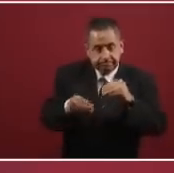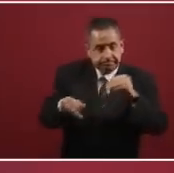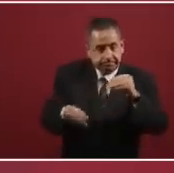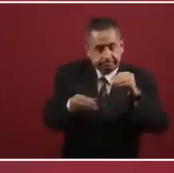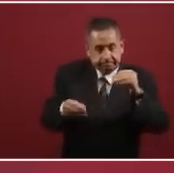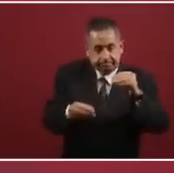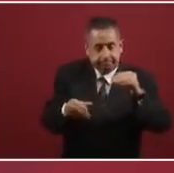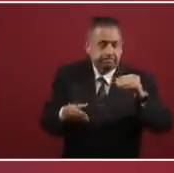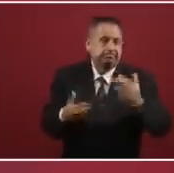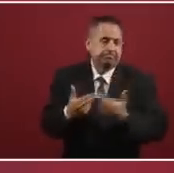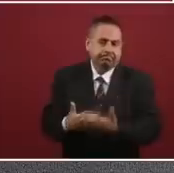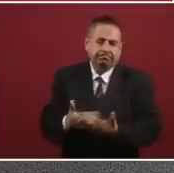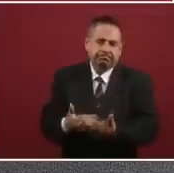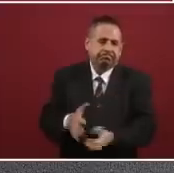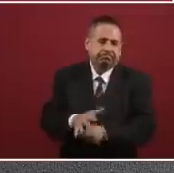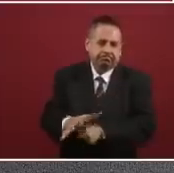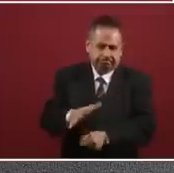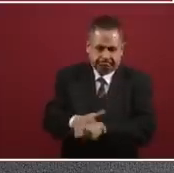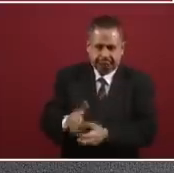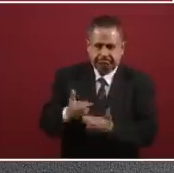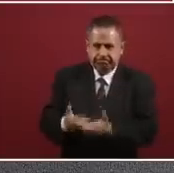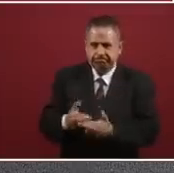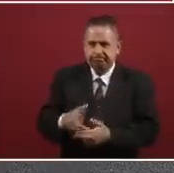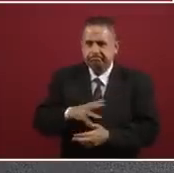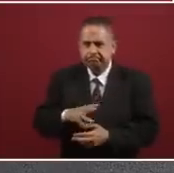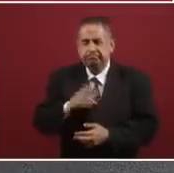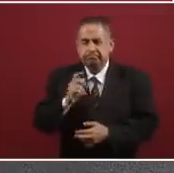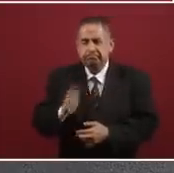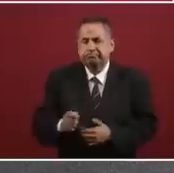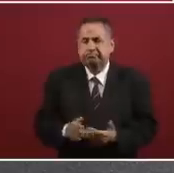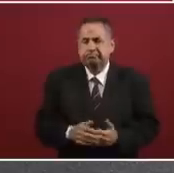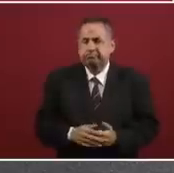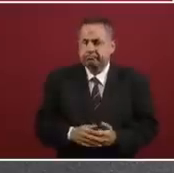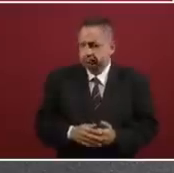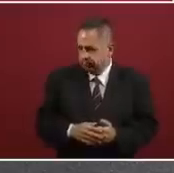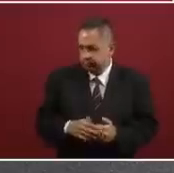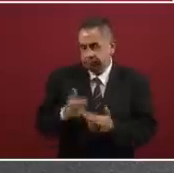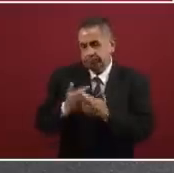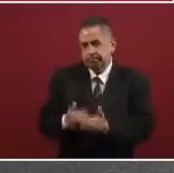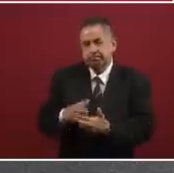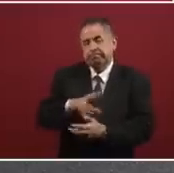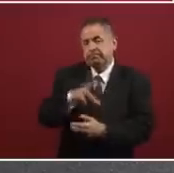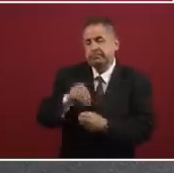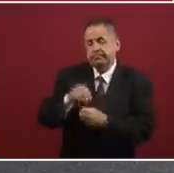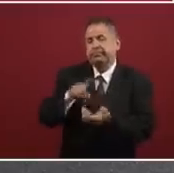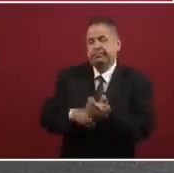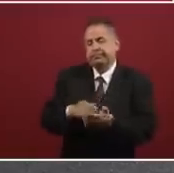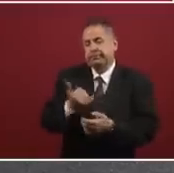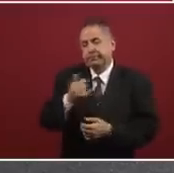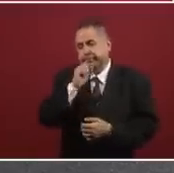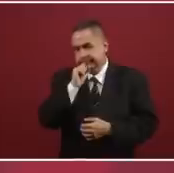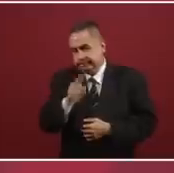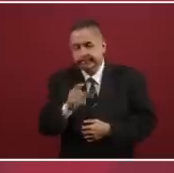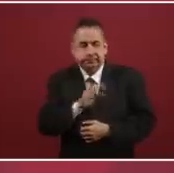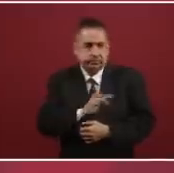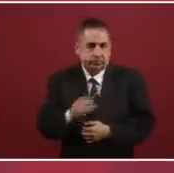sí es bastante lo que se ahorra, y esto